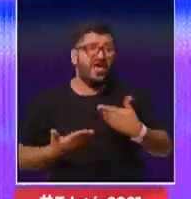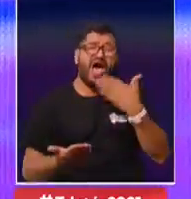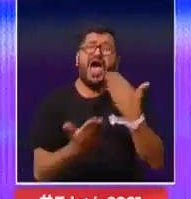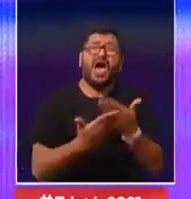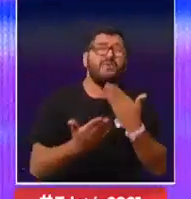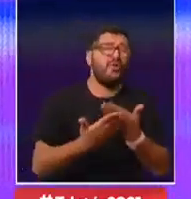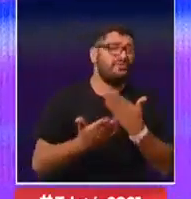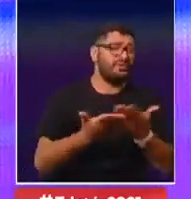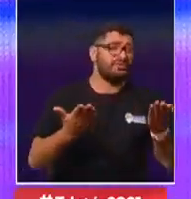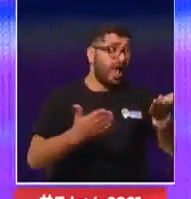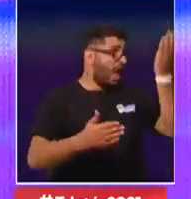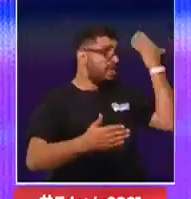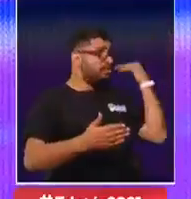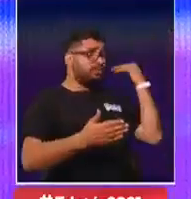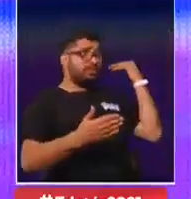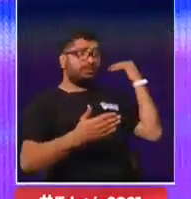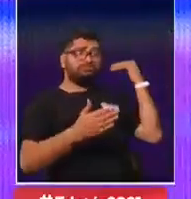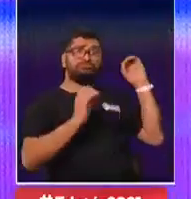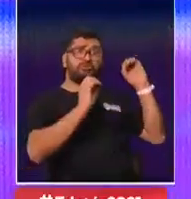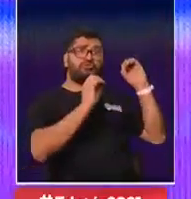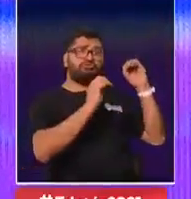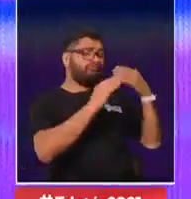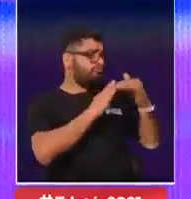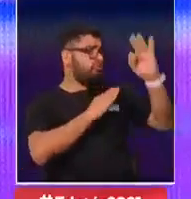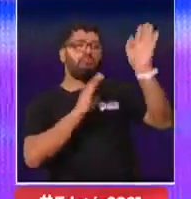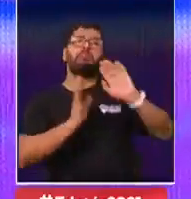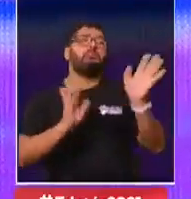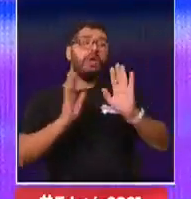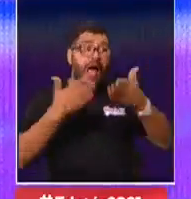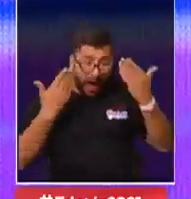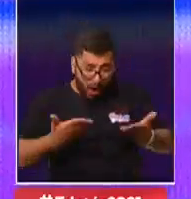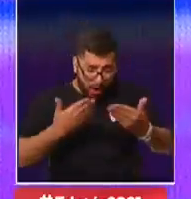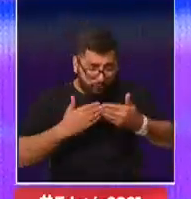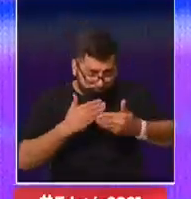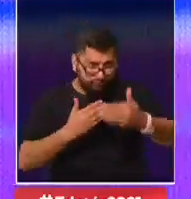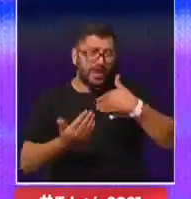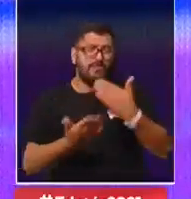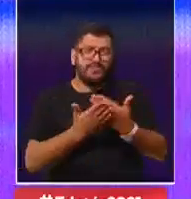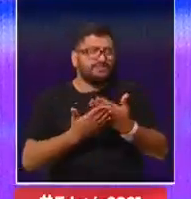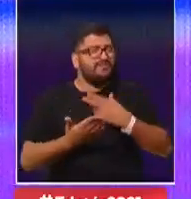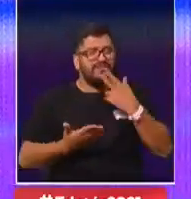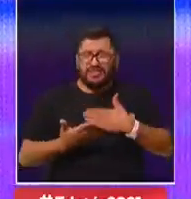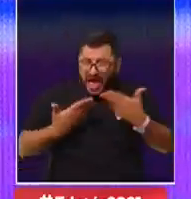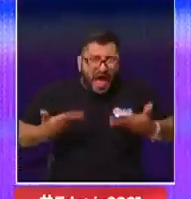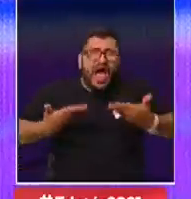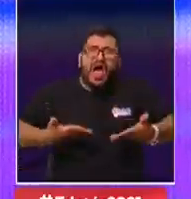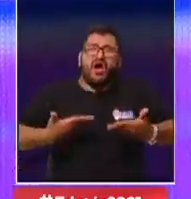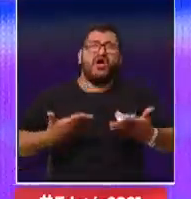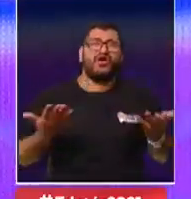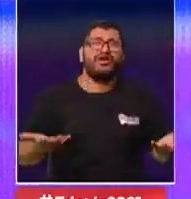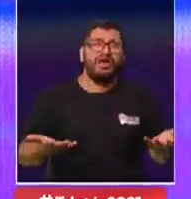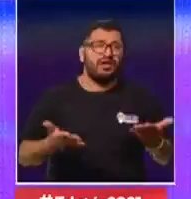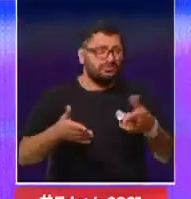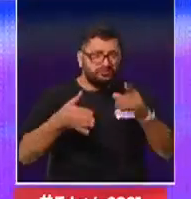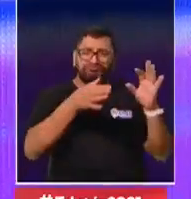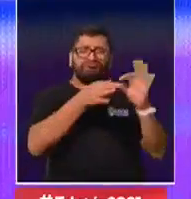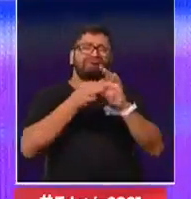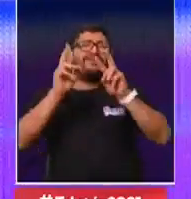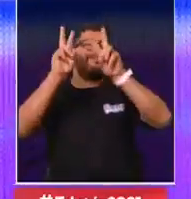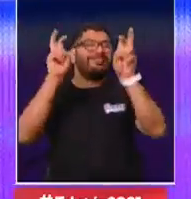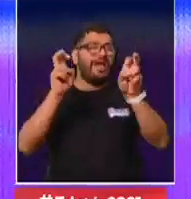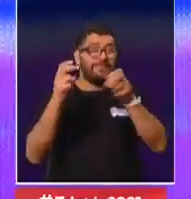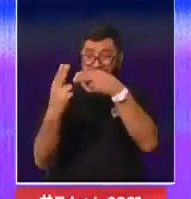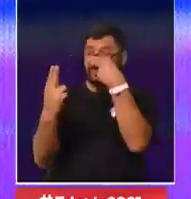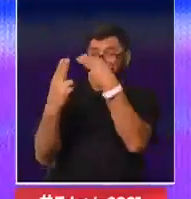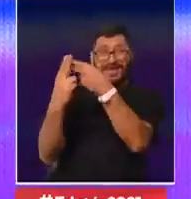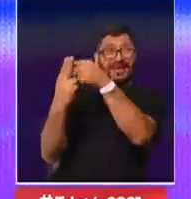pasado ni en el futuro, se vive hoy. Por eso también Teletón, como es